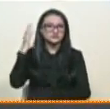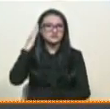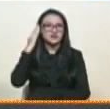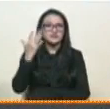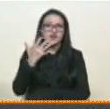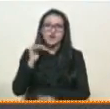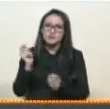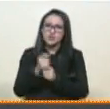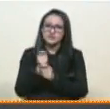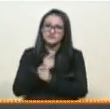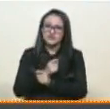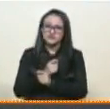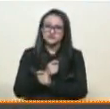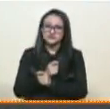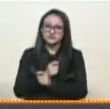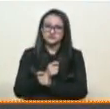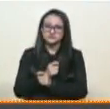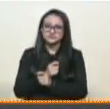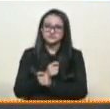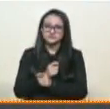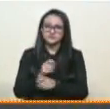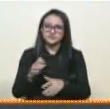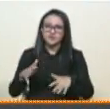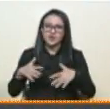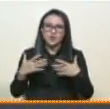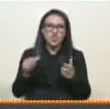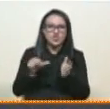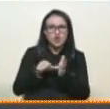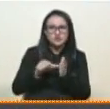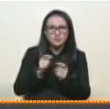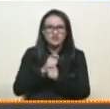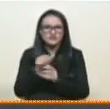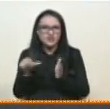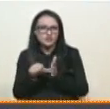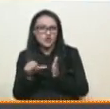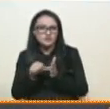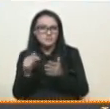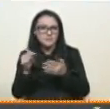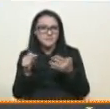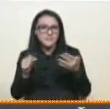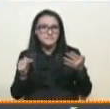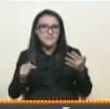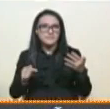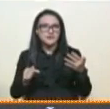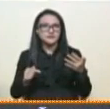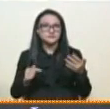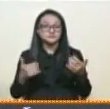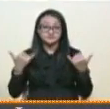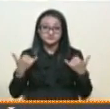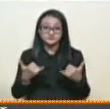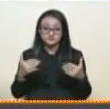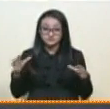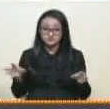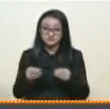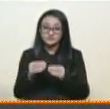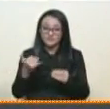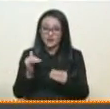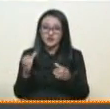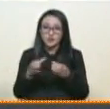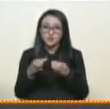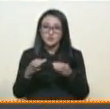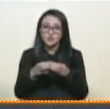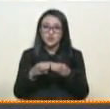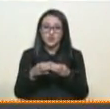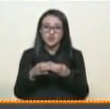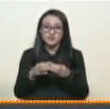alguna modificación, en qué punto ocurrió. Es más, nosotros recientemente se hizo la reunión que se hace normalmente